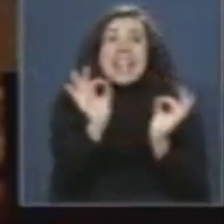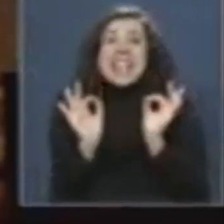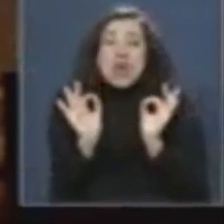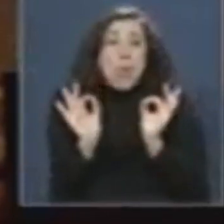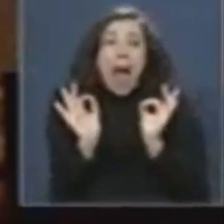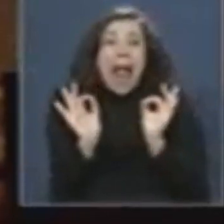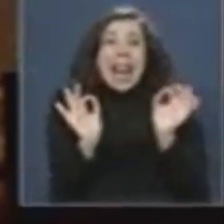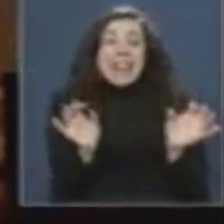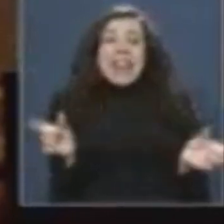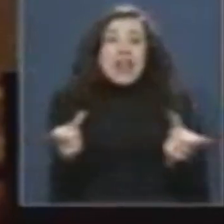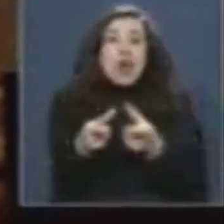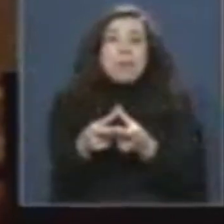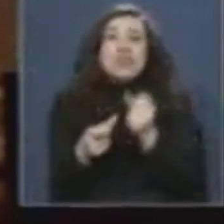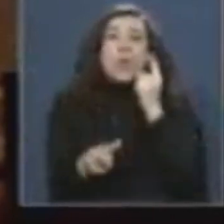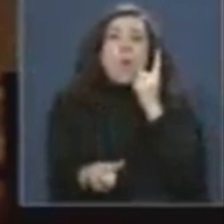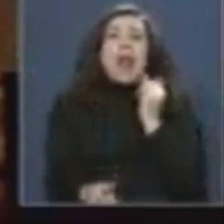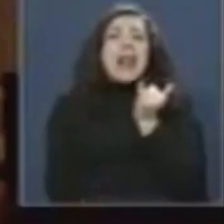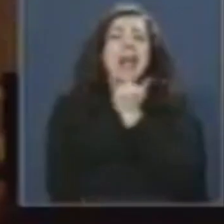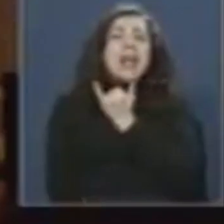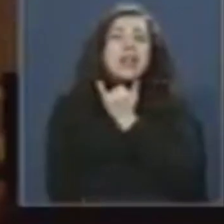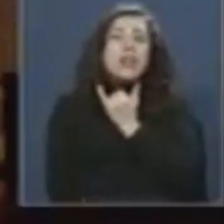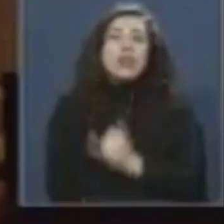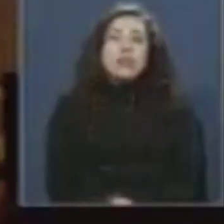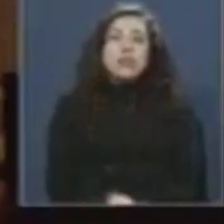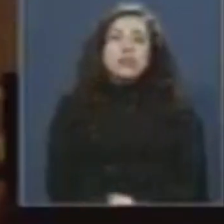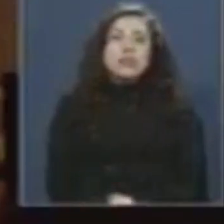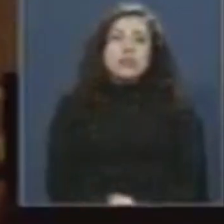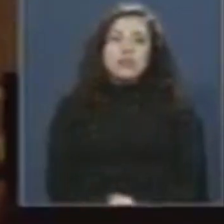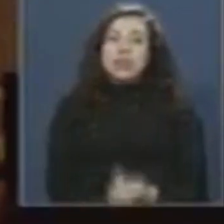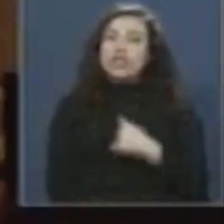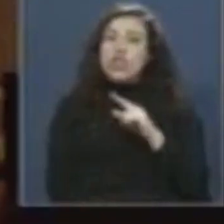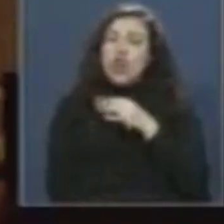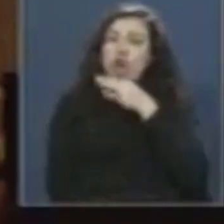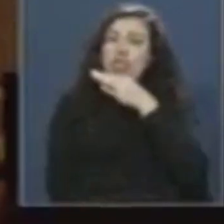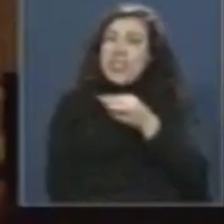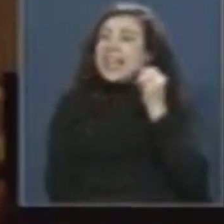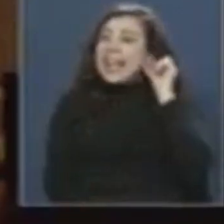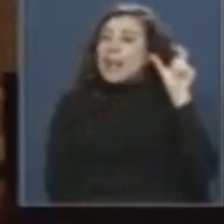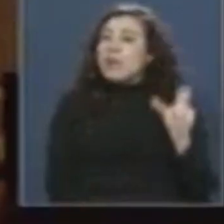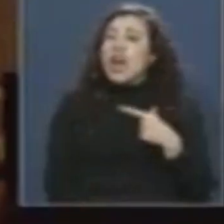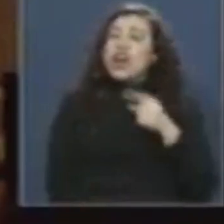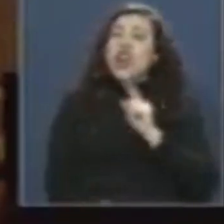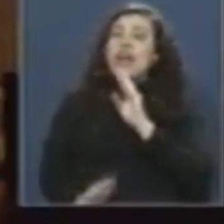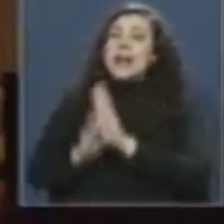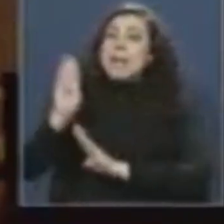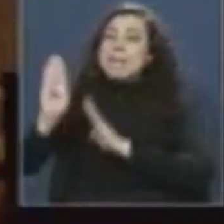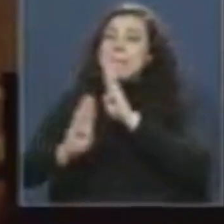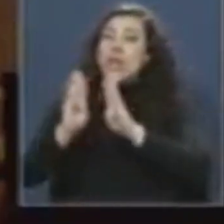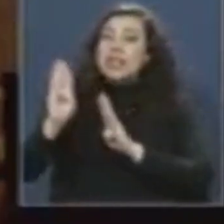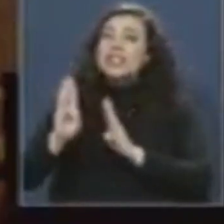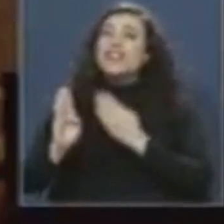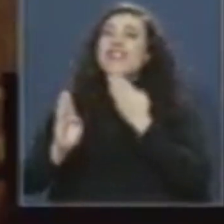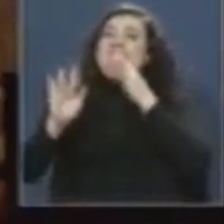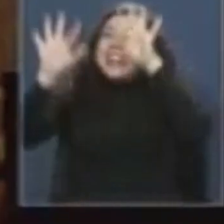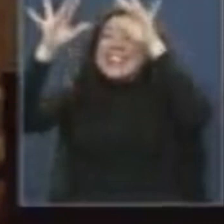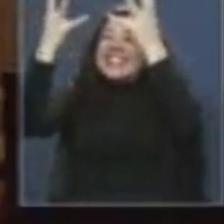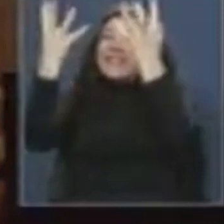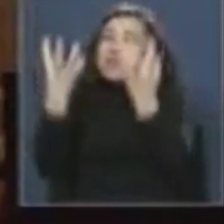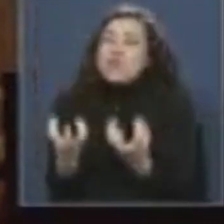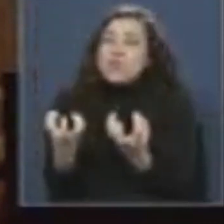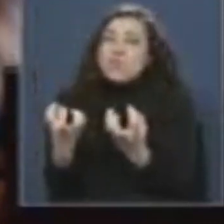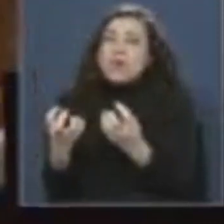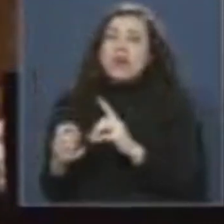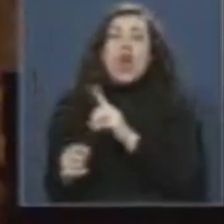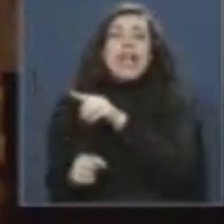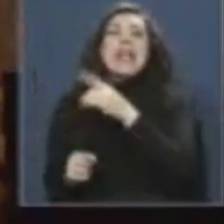en la comisión está equivocado. No estoy diciendo que ella no quiera protección de los glaciares, lo que pasa es que ella quiere protección